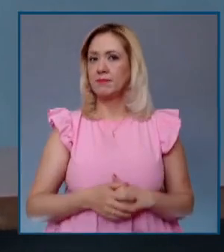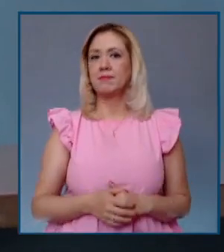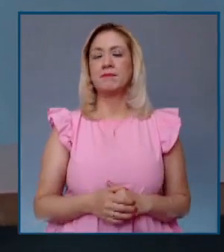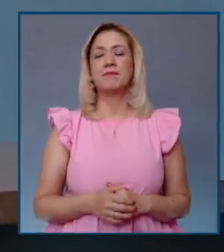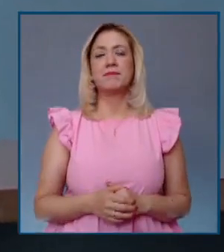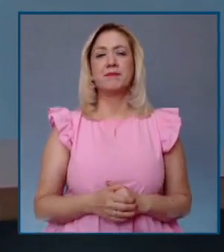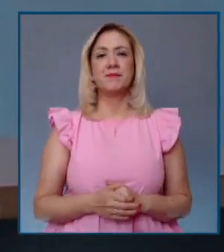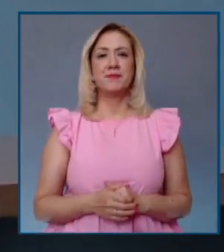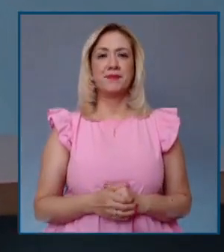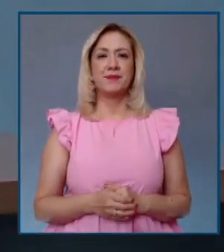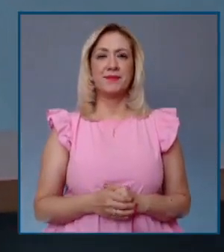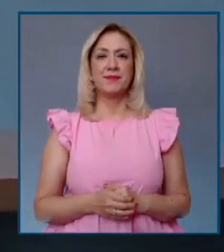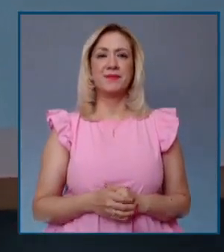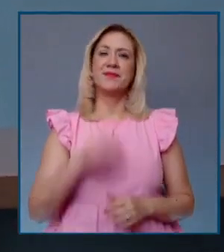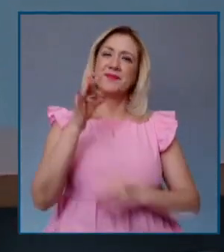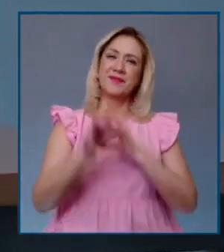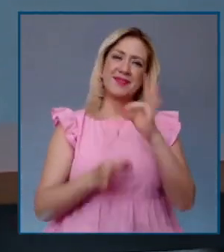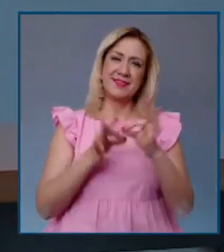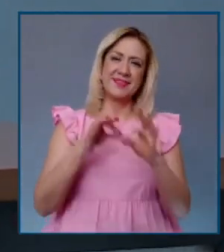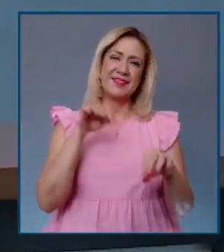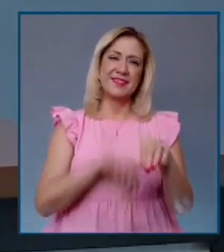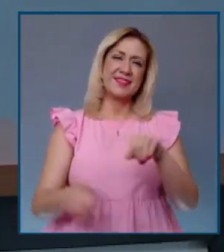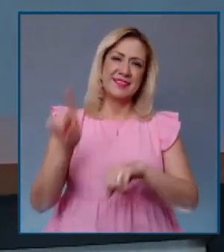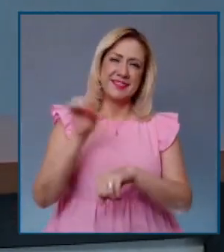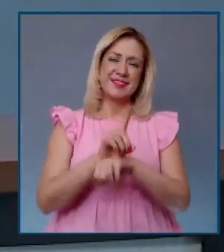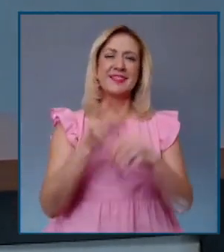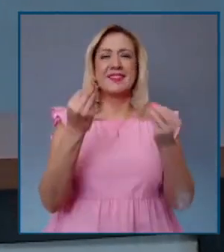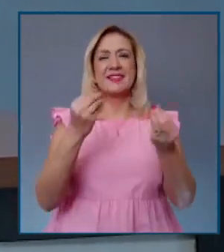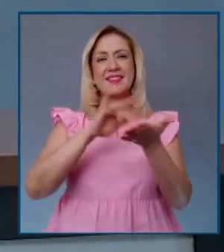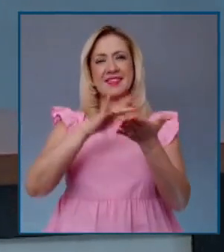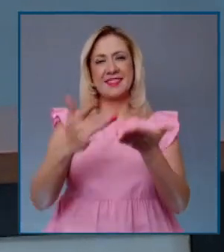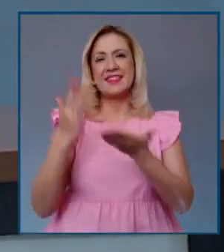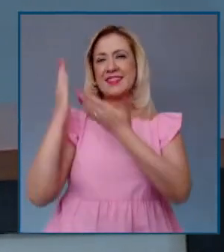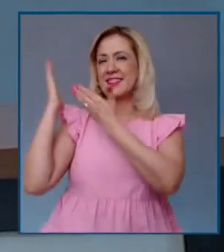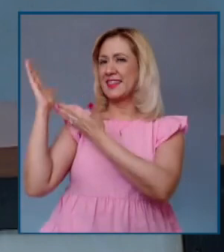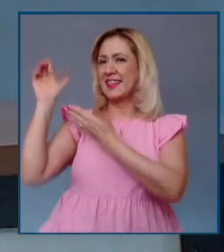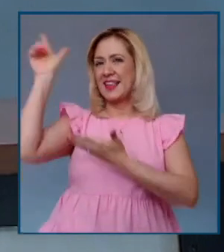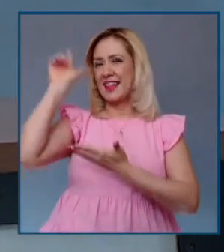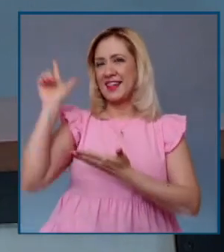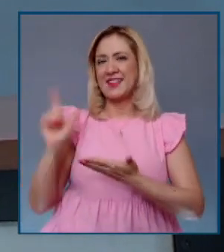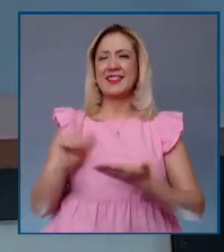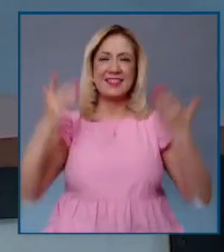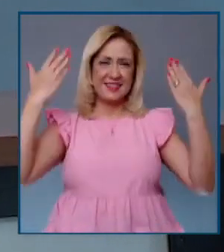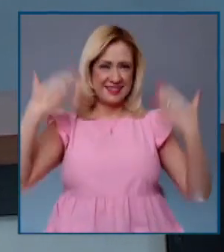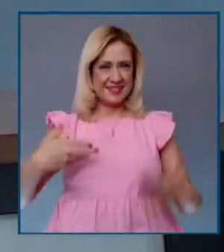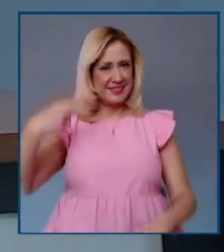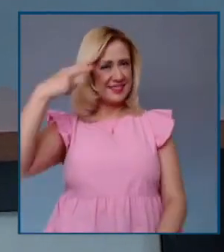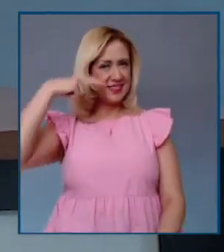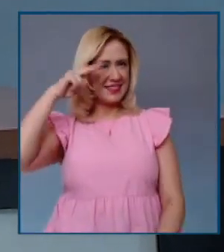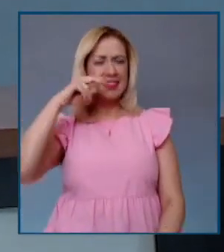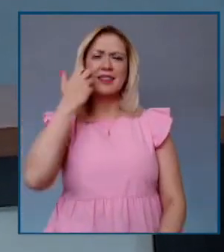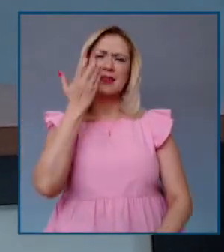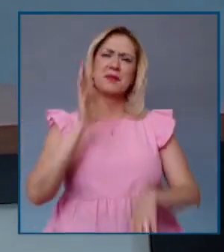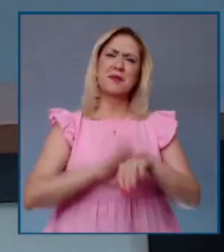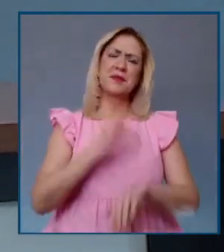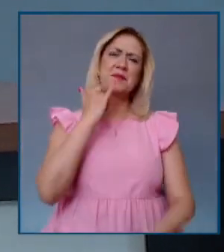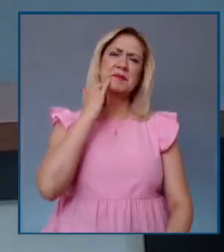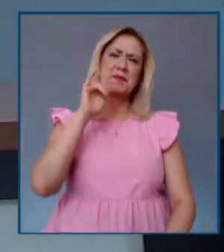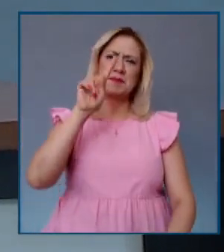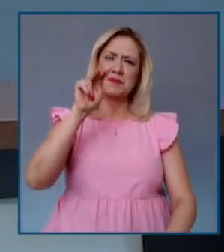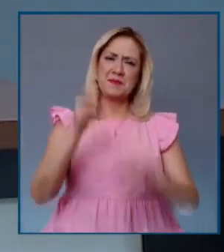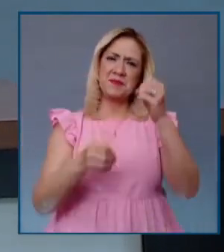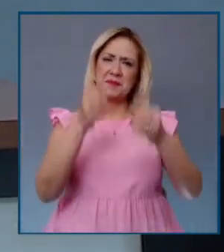Así concluimos esta emisión. Soy Laura Murillo y lo invito a mantenerse en la señal del canal del Poder Judicial de la Federación. Siga a